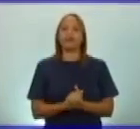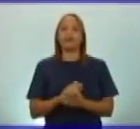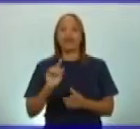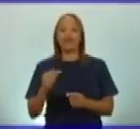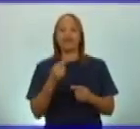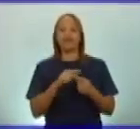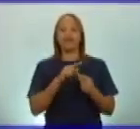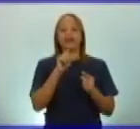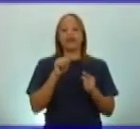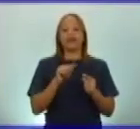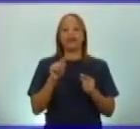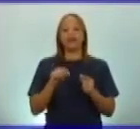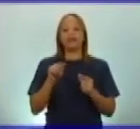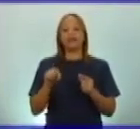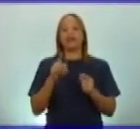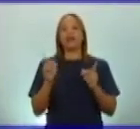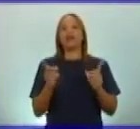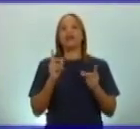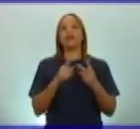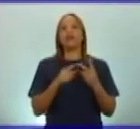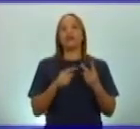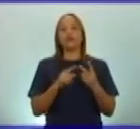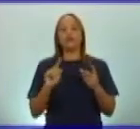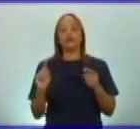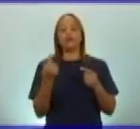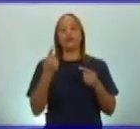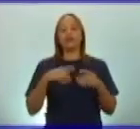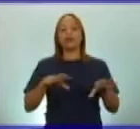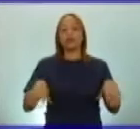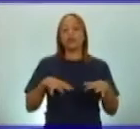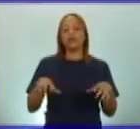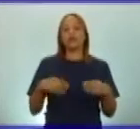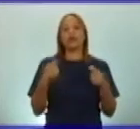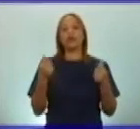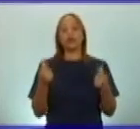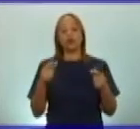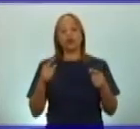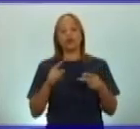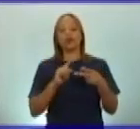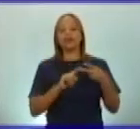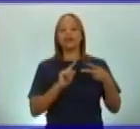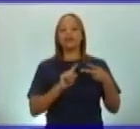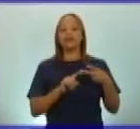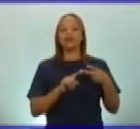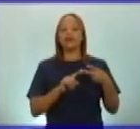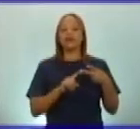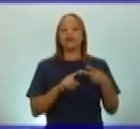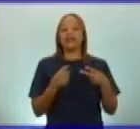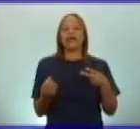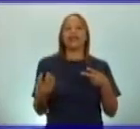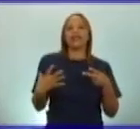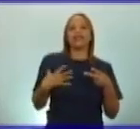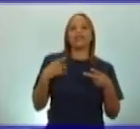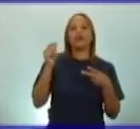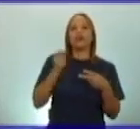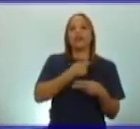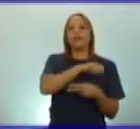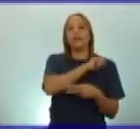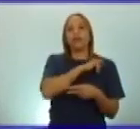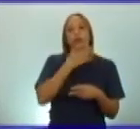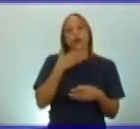inciso, reitero, en dos direcciones. Primero, ¿cuál fue la situación de ellos? Y segundo, ¿cuál fue la reacción?